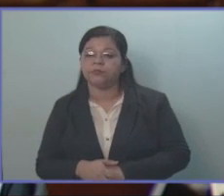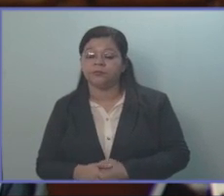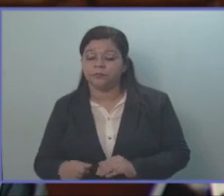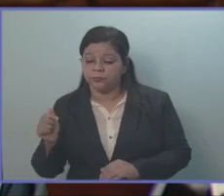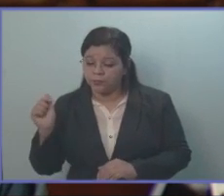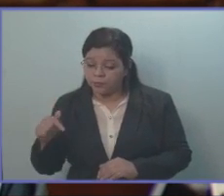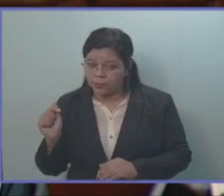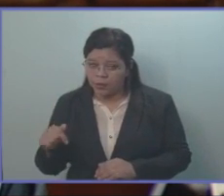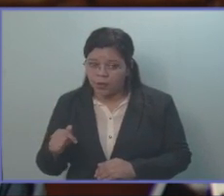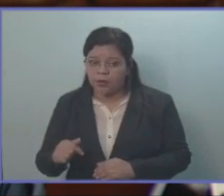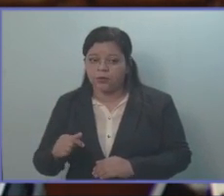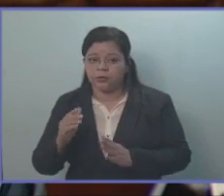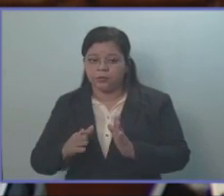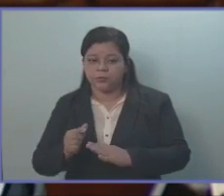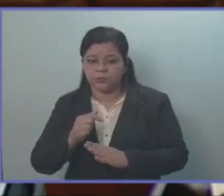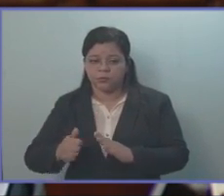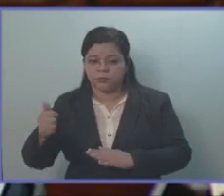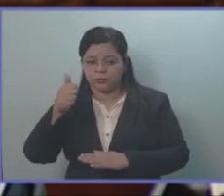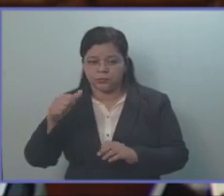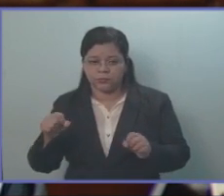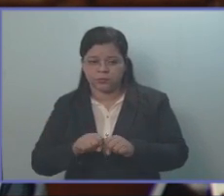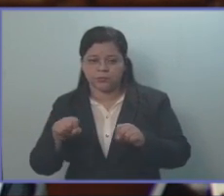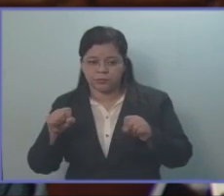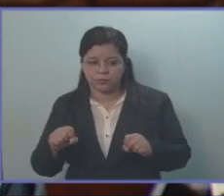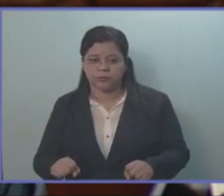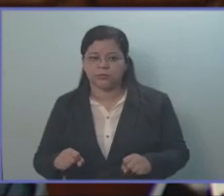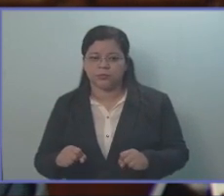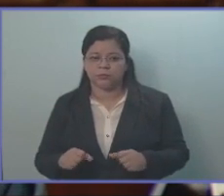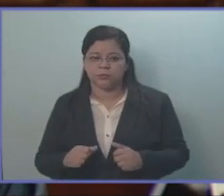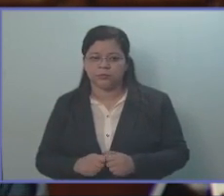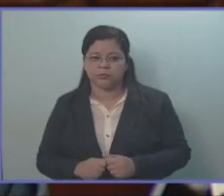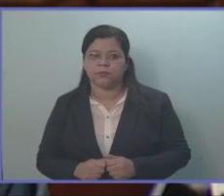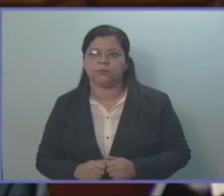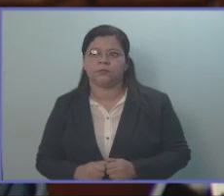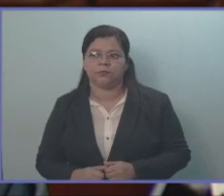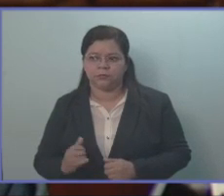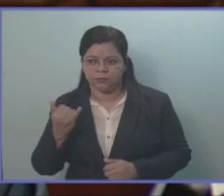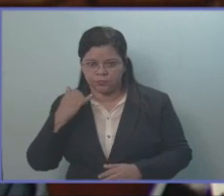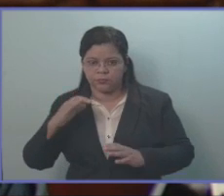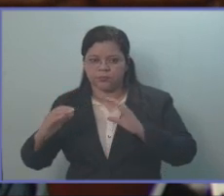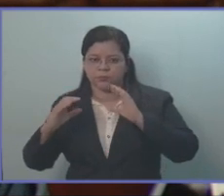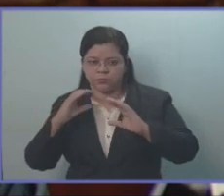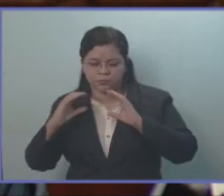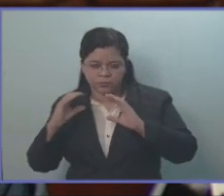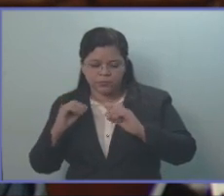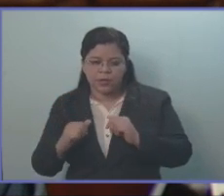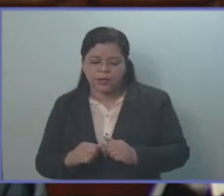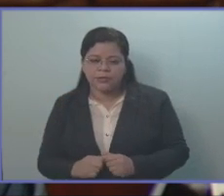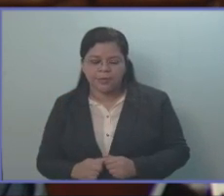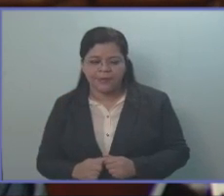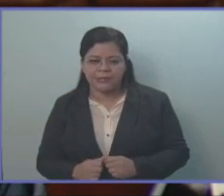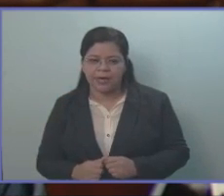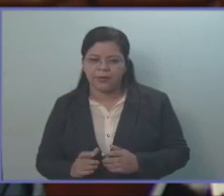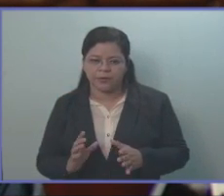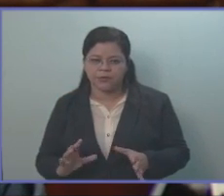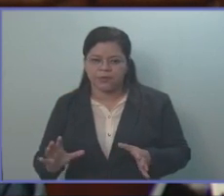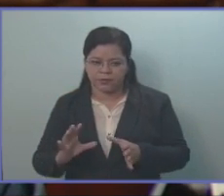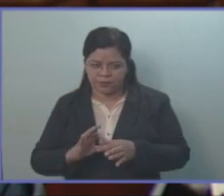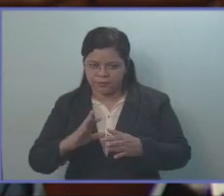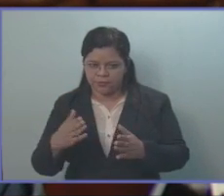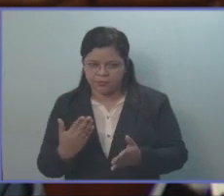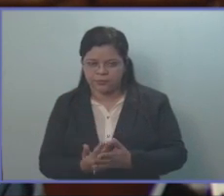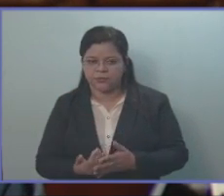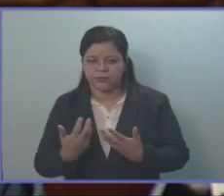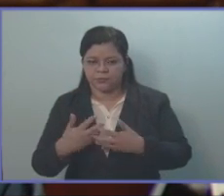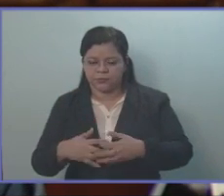este caso, la Superintendencia General de Electricidad y Telecomunicaciones informará a todos los operadores